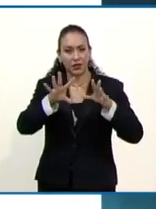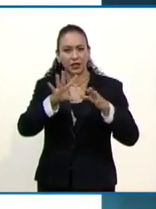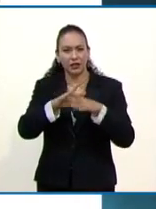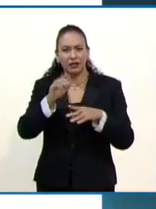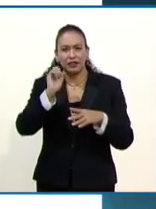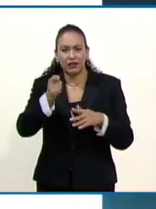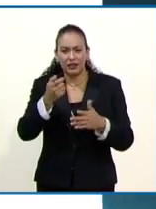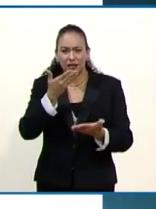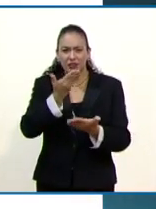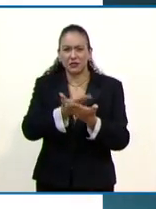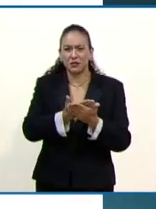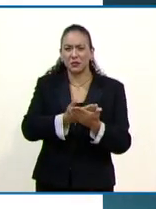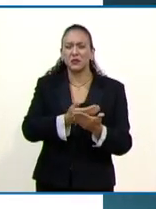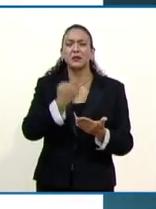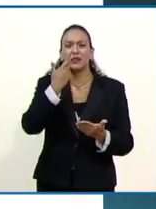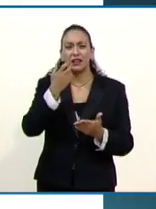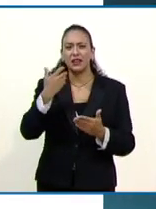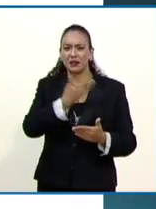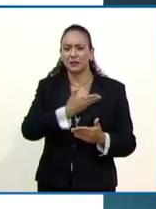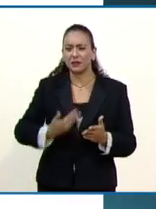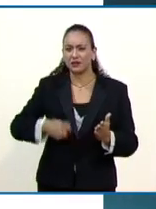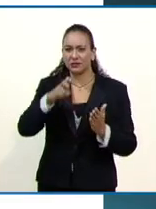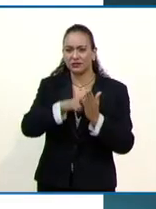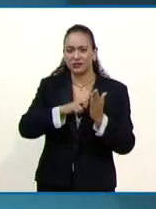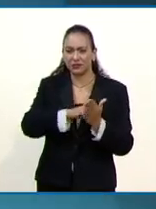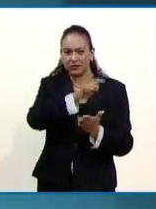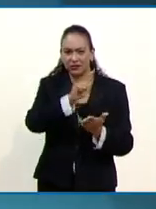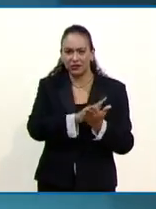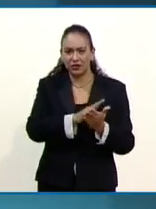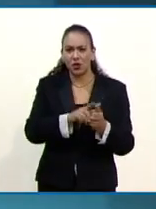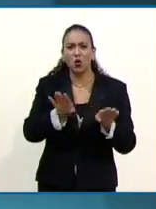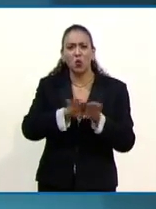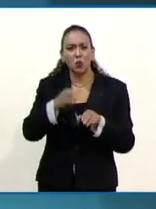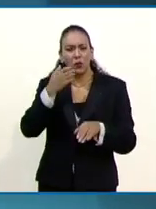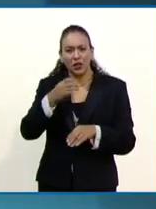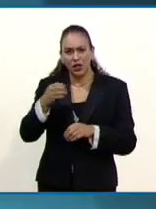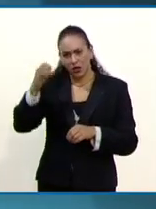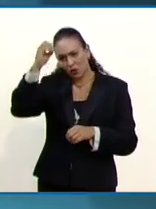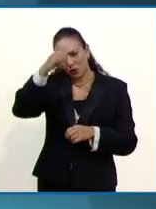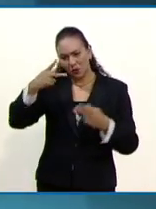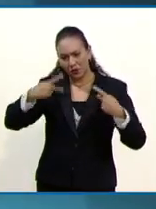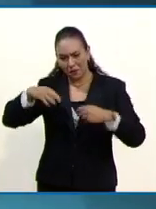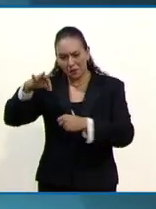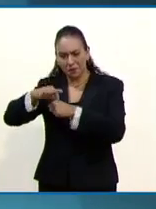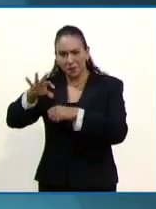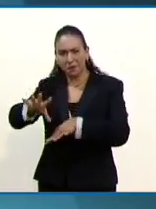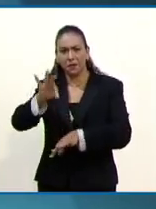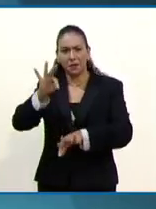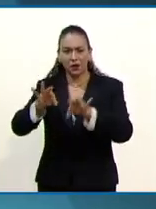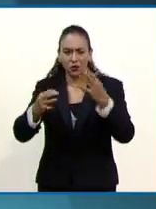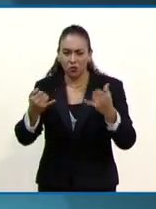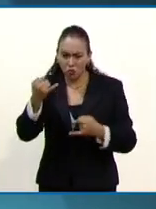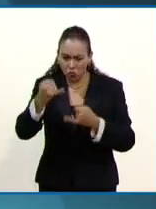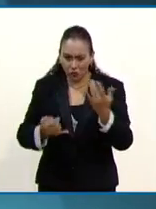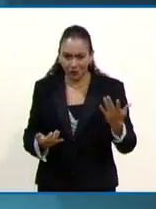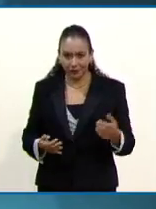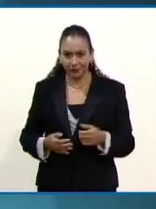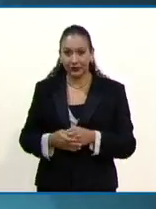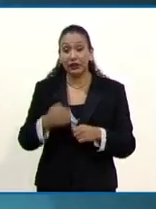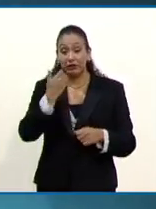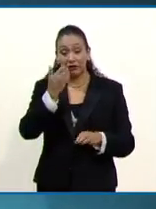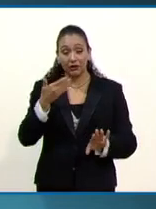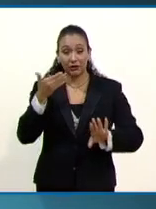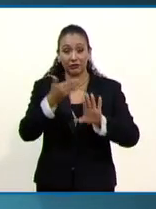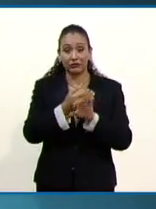de la iniciativa que propone elegir mediante voto popular a todas las personas juzgadoras, con el fin de acabar con la